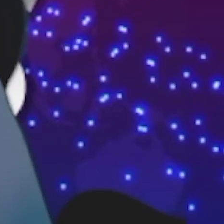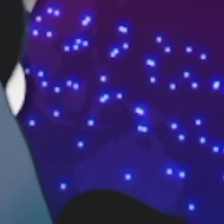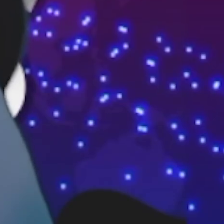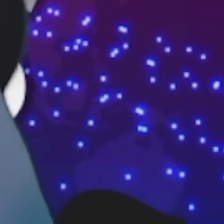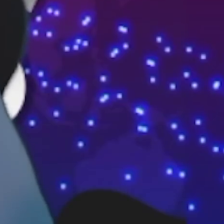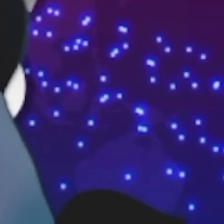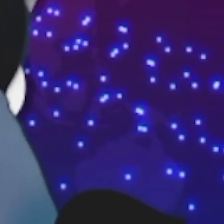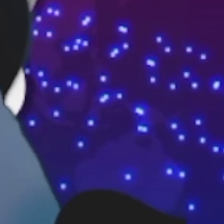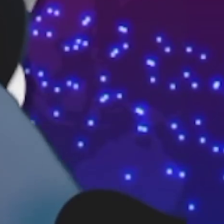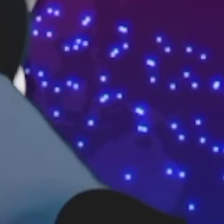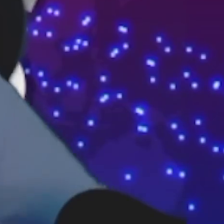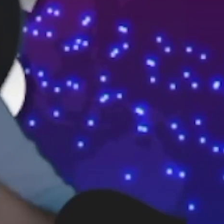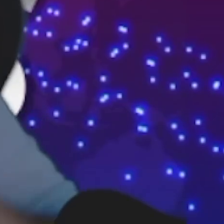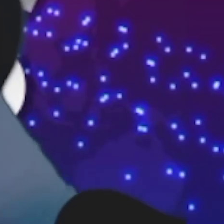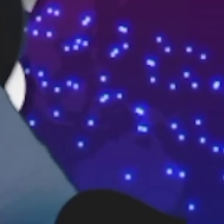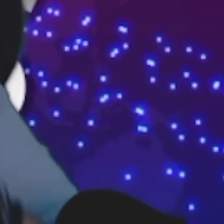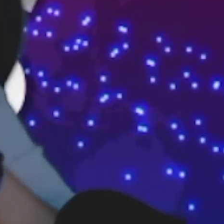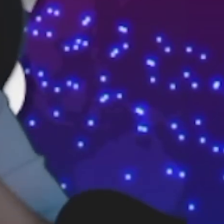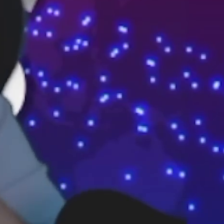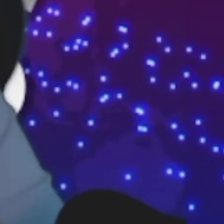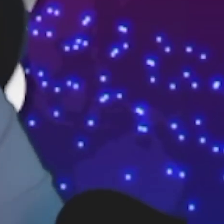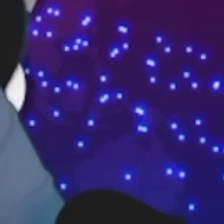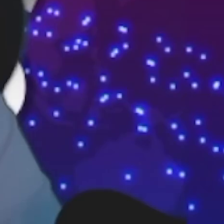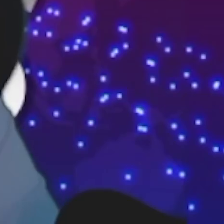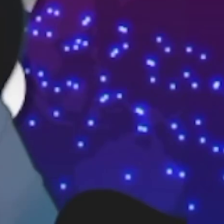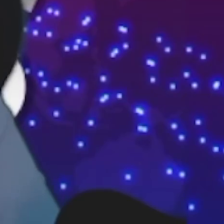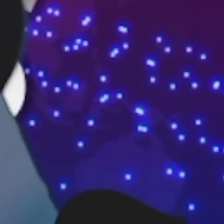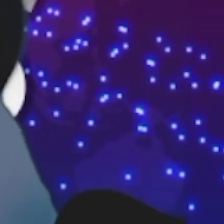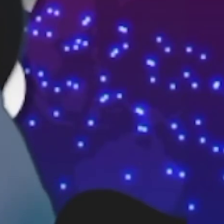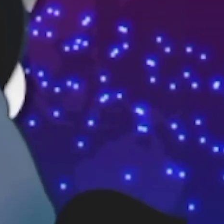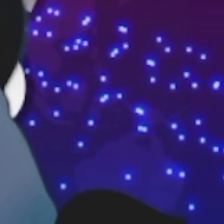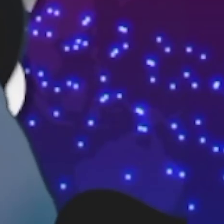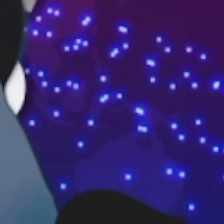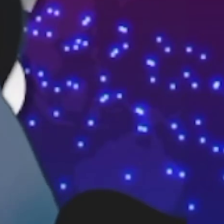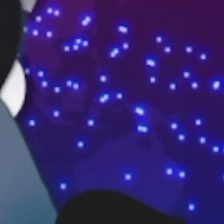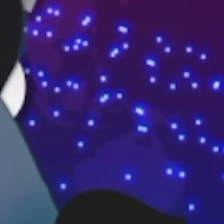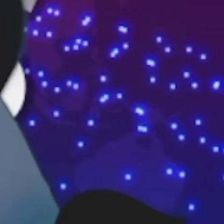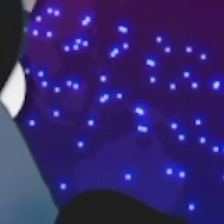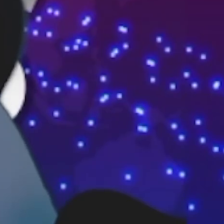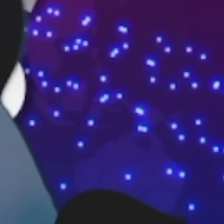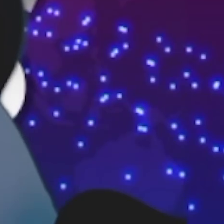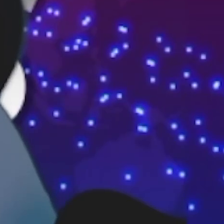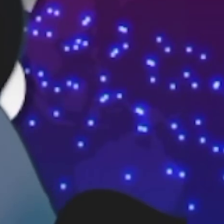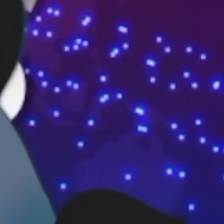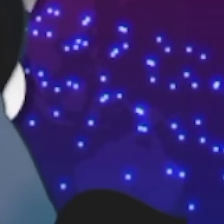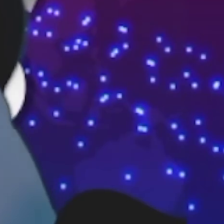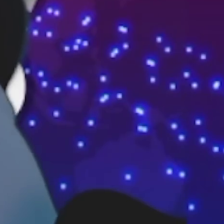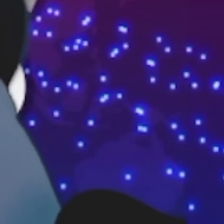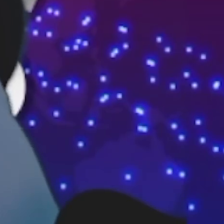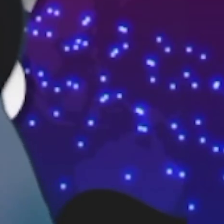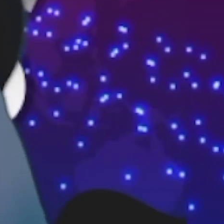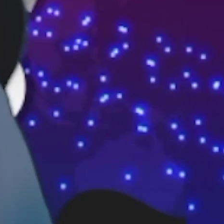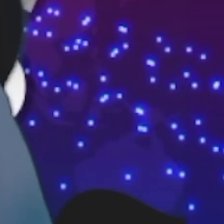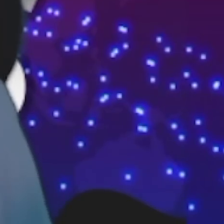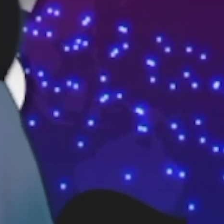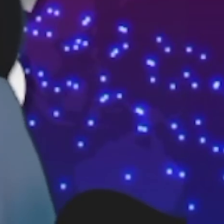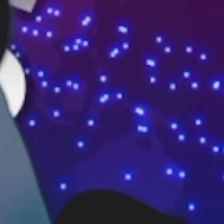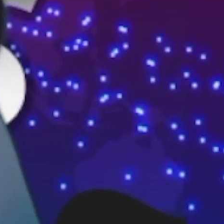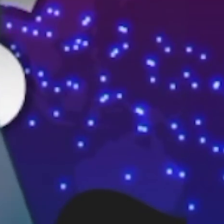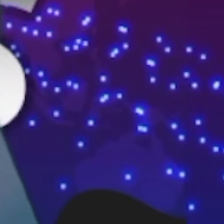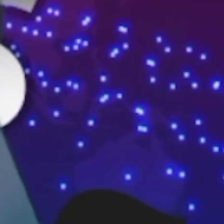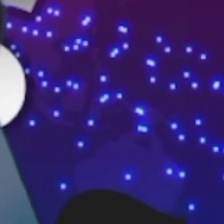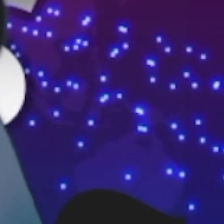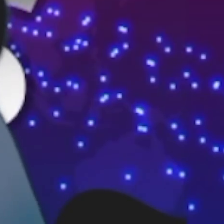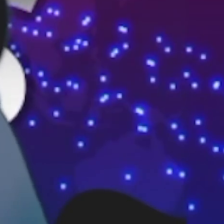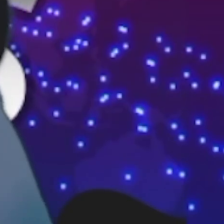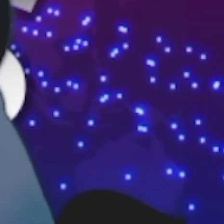a salir la lista negra de personajes involucrados con este mezquino y con los negocios con los delincuentes que tanto daño